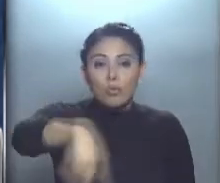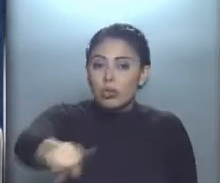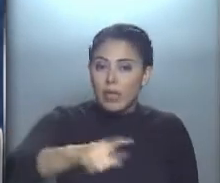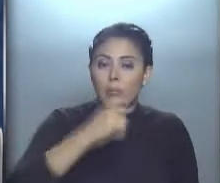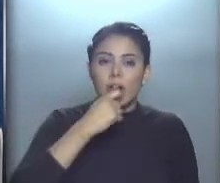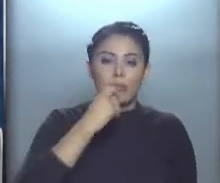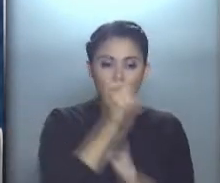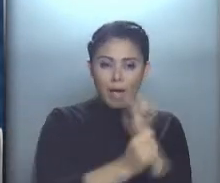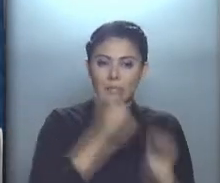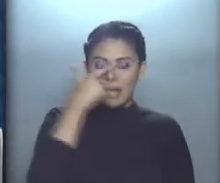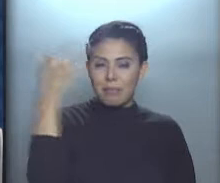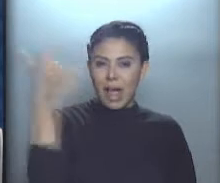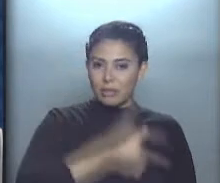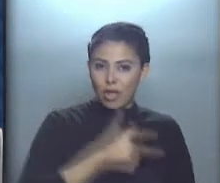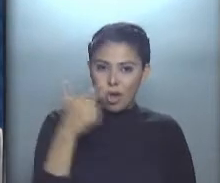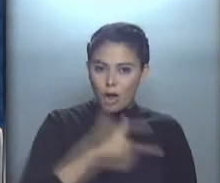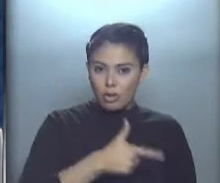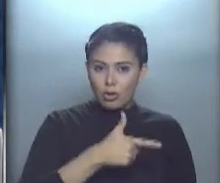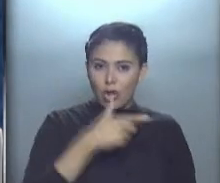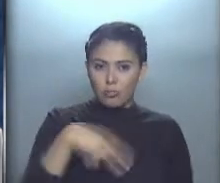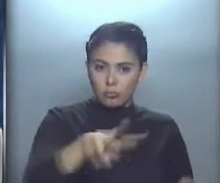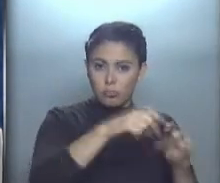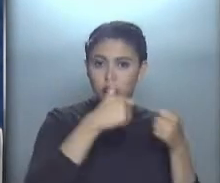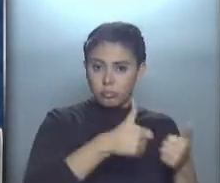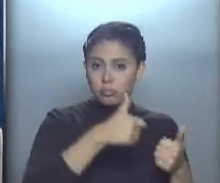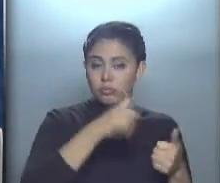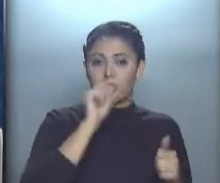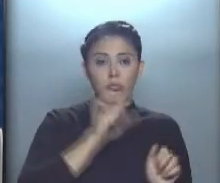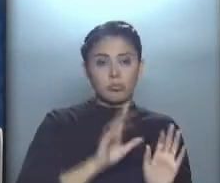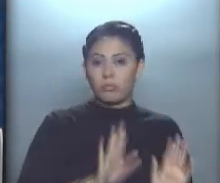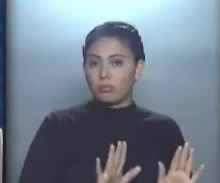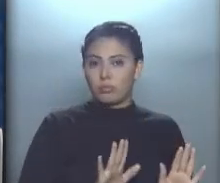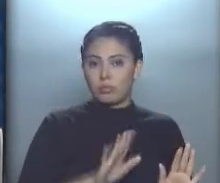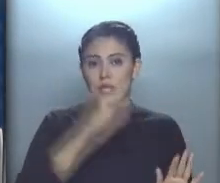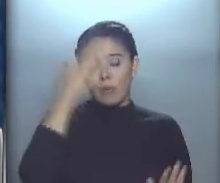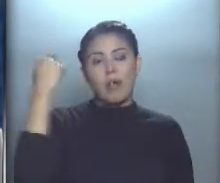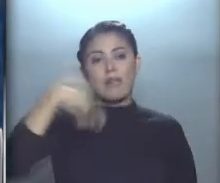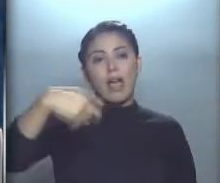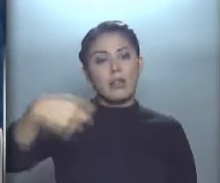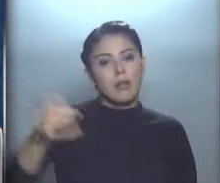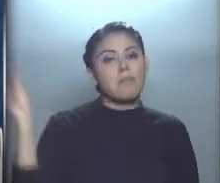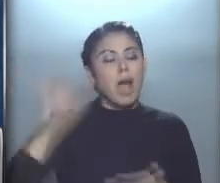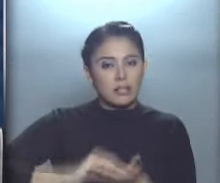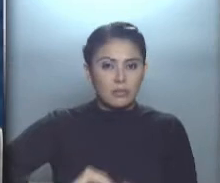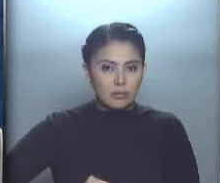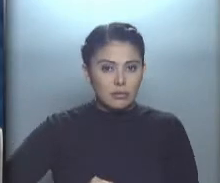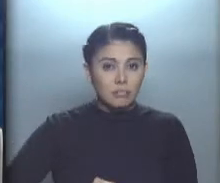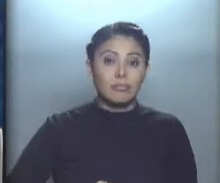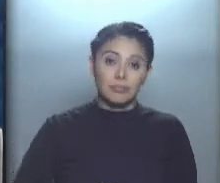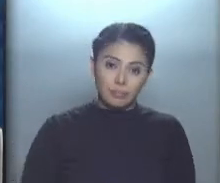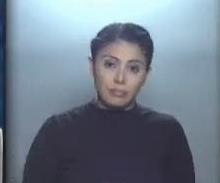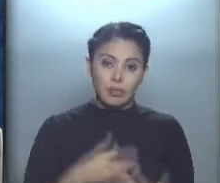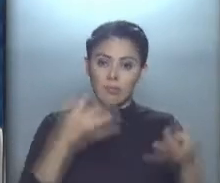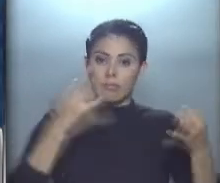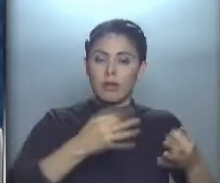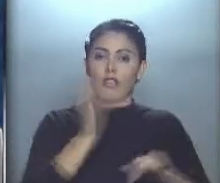cuando una empresa petrolera tiene utilidades, forma parte de un financiamiento complementario y se consolida